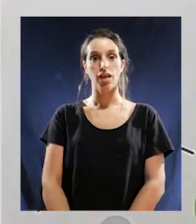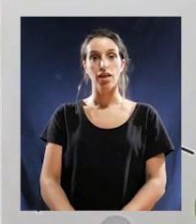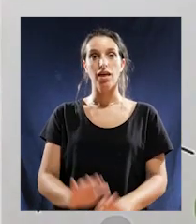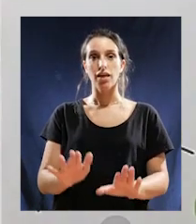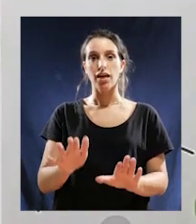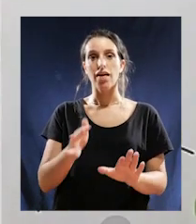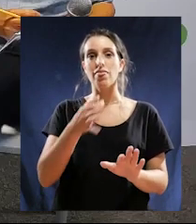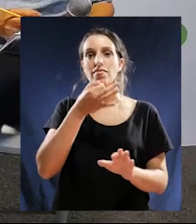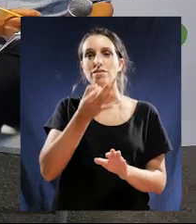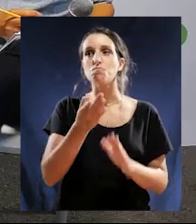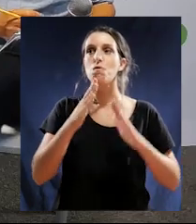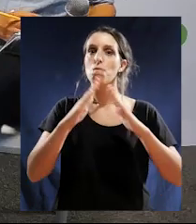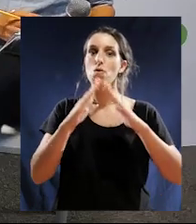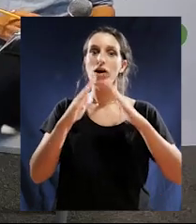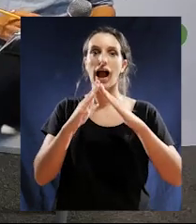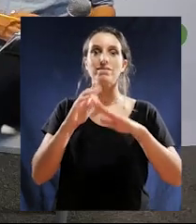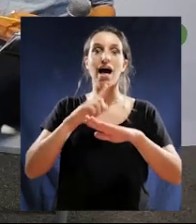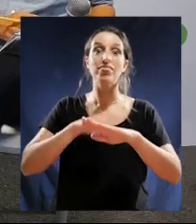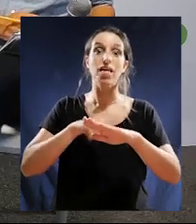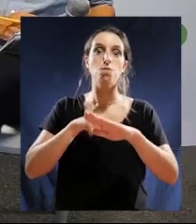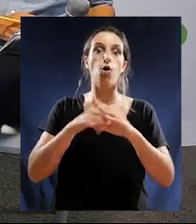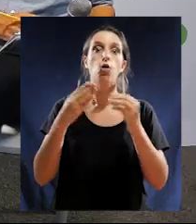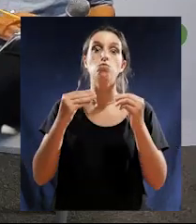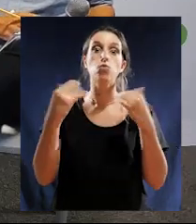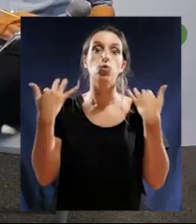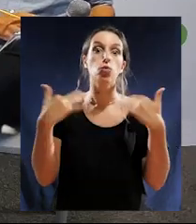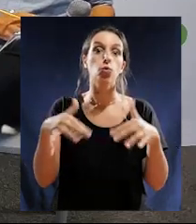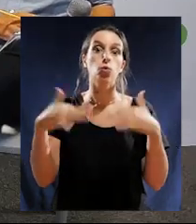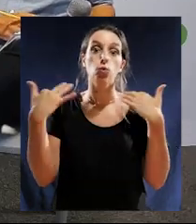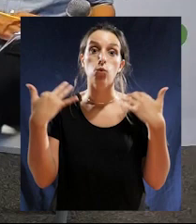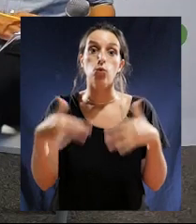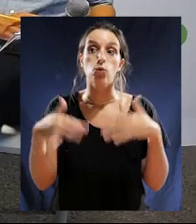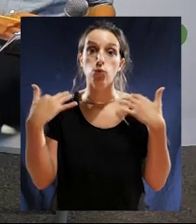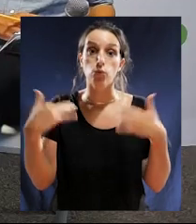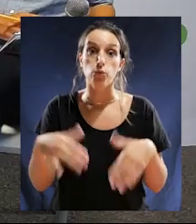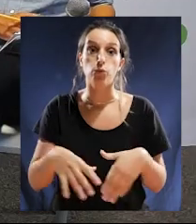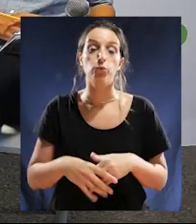decimos demasiado tiempo en casa y es verdad